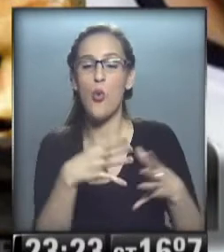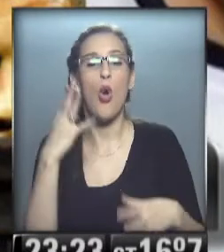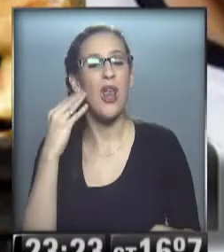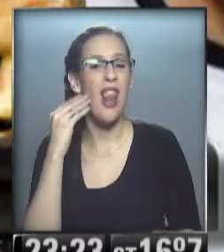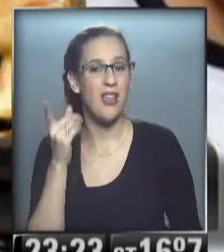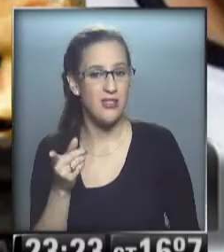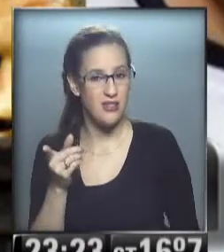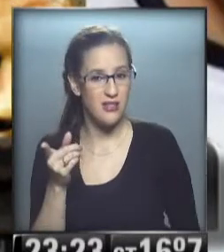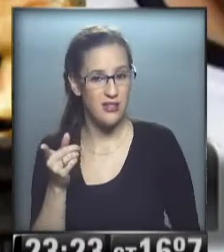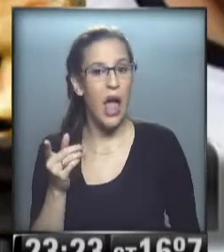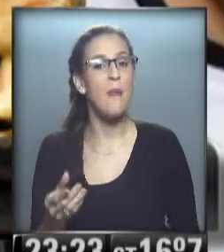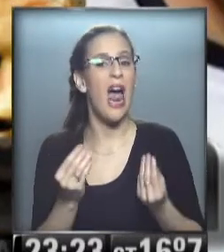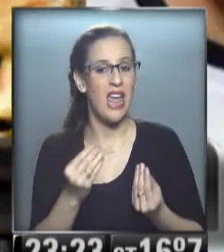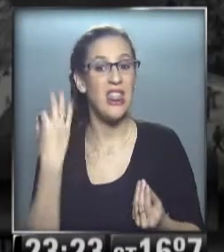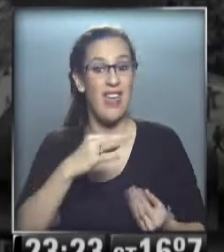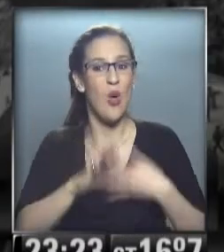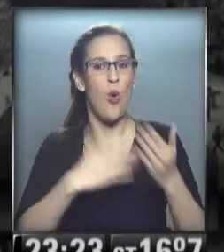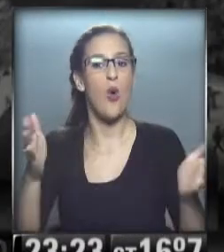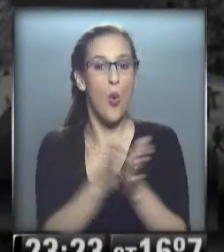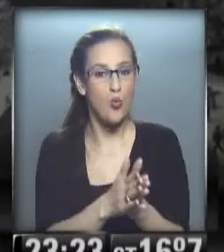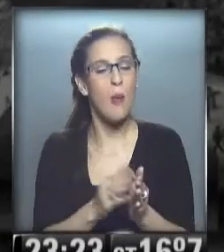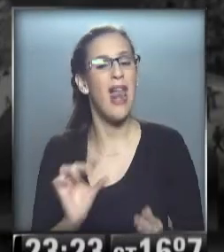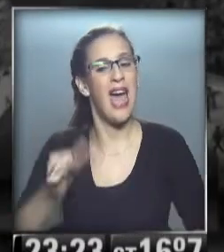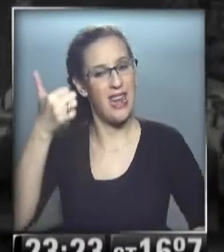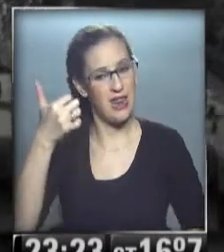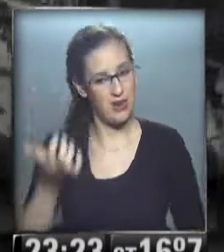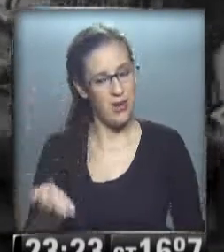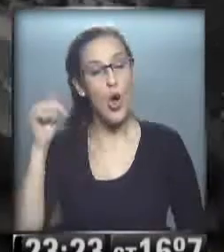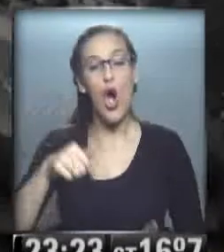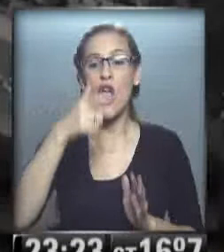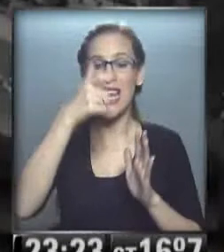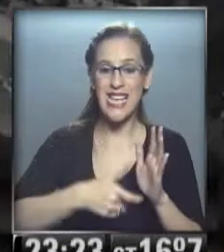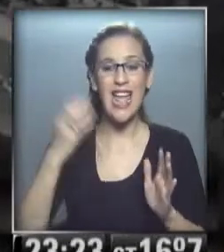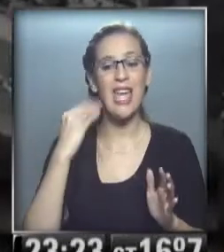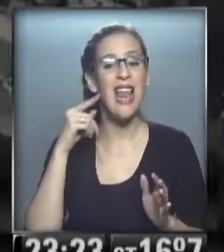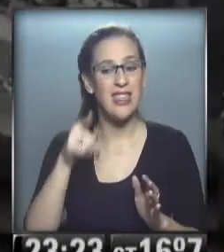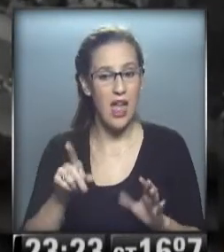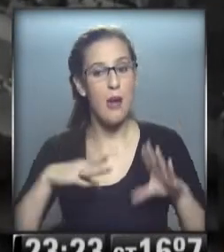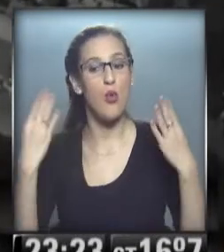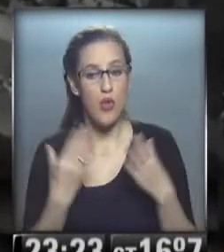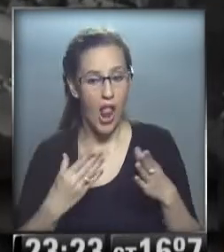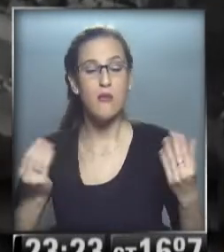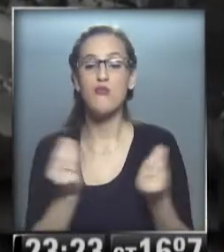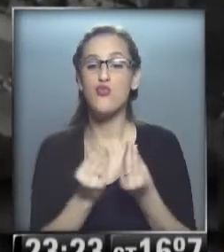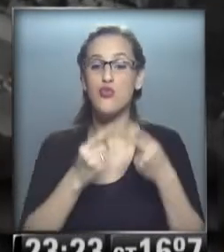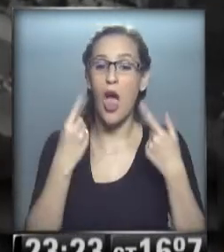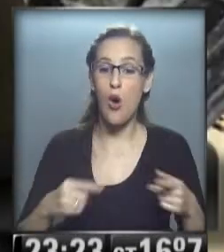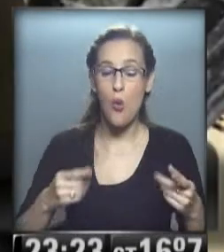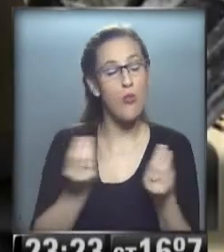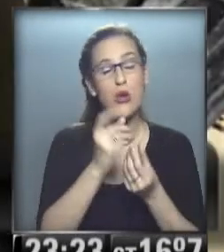para conseguir este Balón del Mundo. Claro, encima, en medio de todo eso, hoy se entregó la lista de Inglaterra para el Mundial y hay muchos históricos que se quedaron